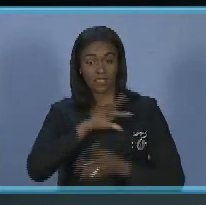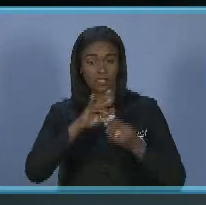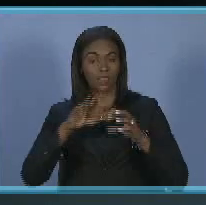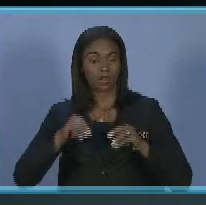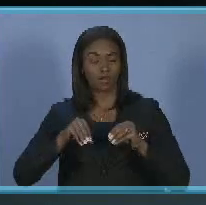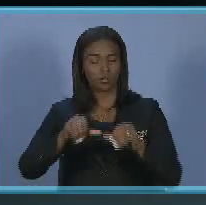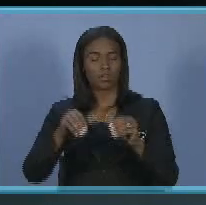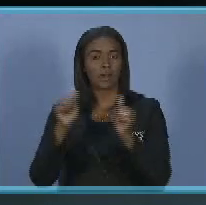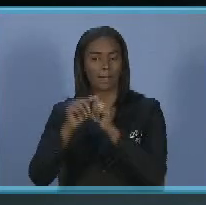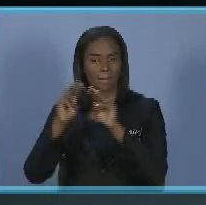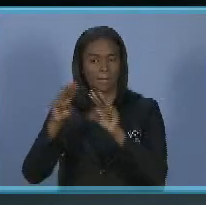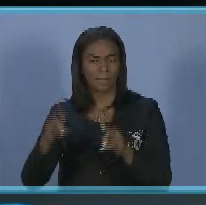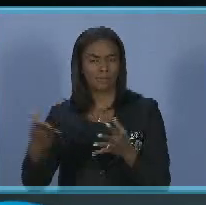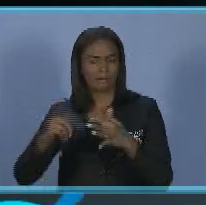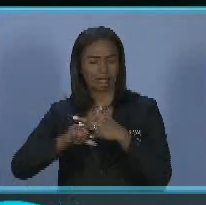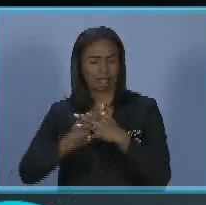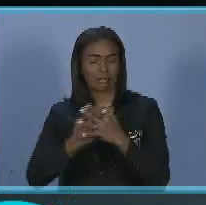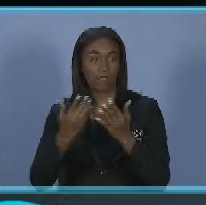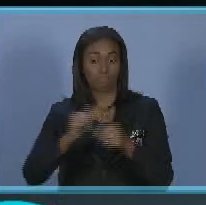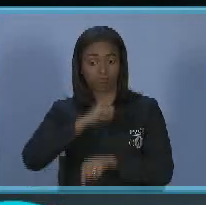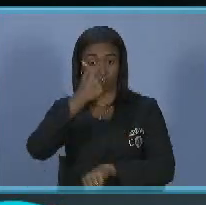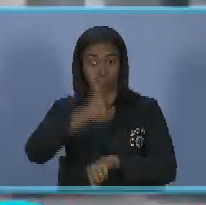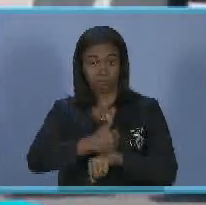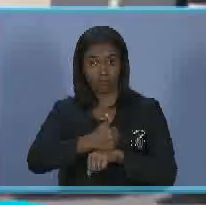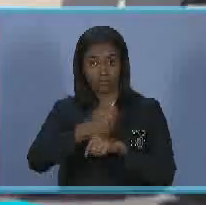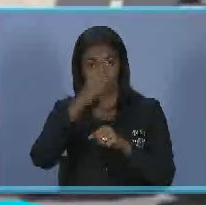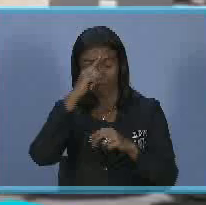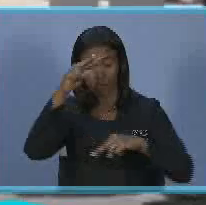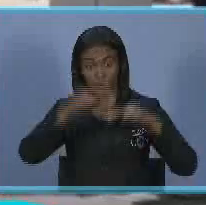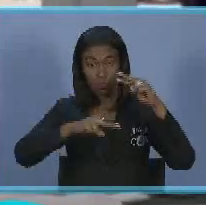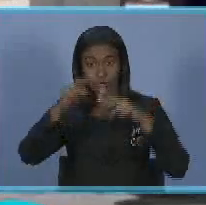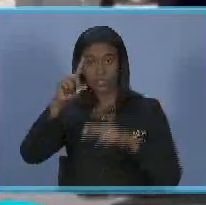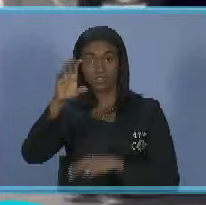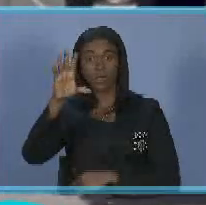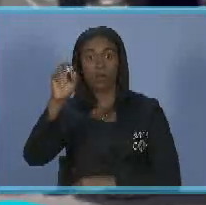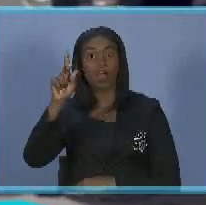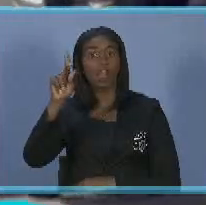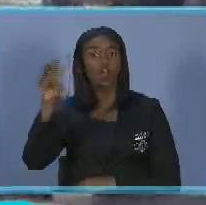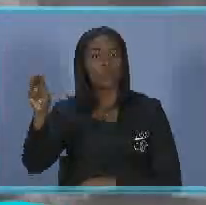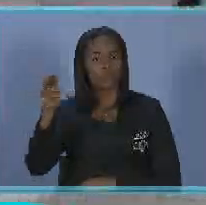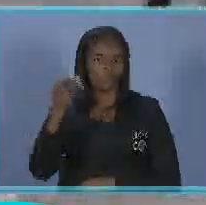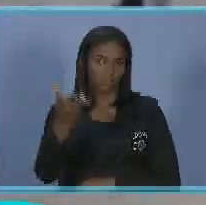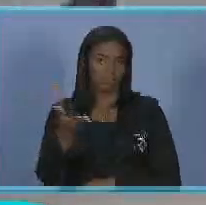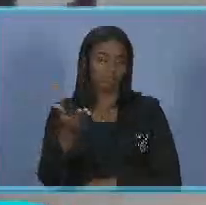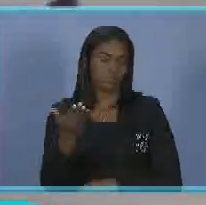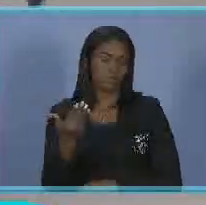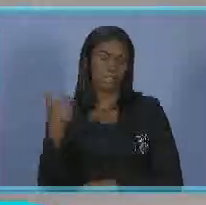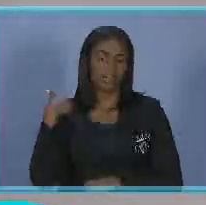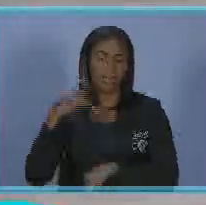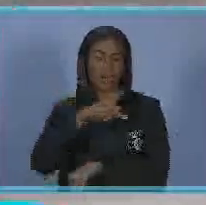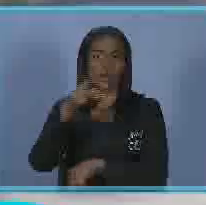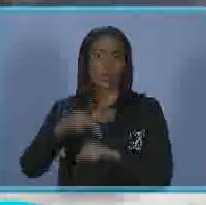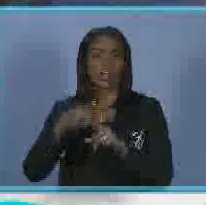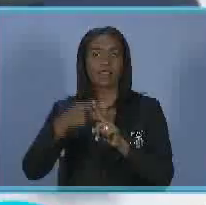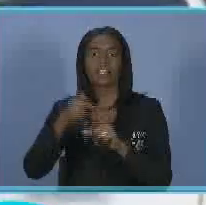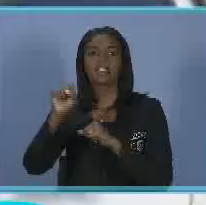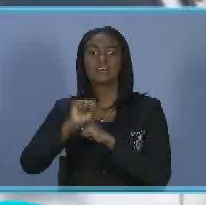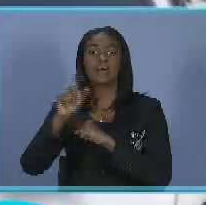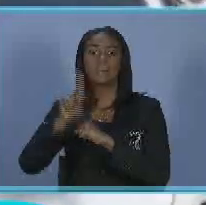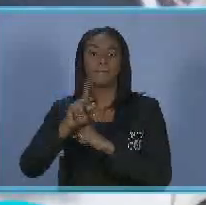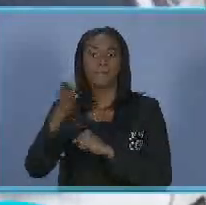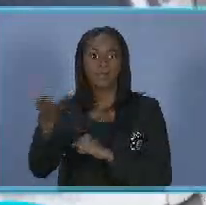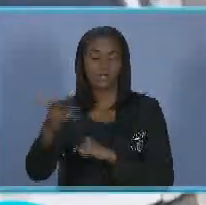agricultura el Ministerio de agricultura ha iniciado una rehabilitación y construcción de 150 kilómetros de caminos vecinales en la provincia de San Pedro de